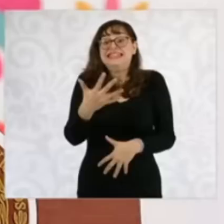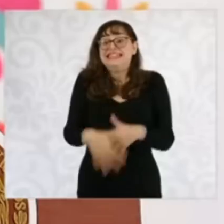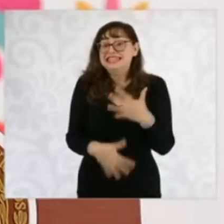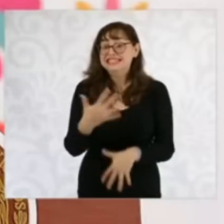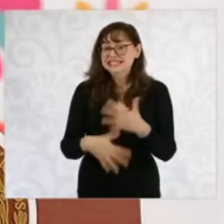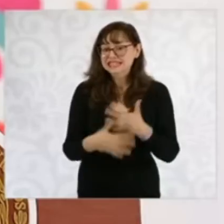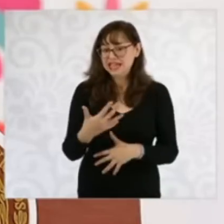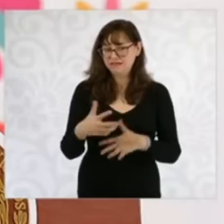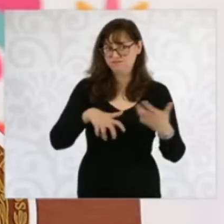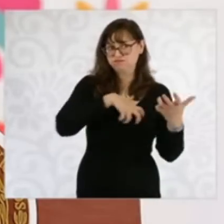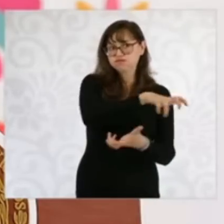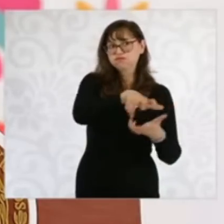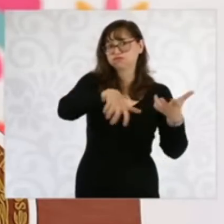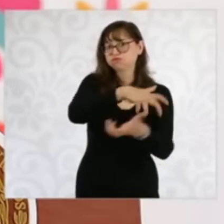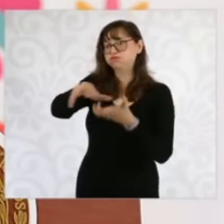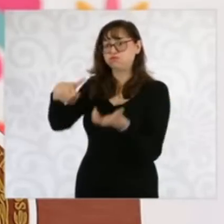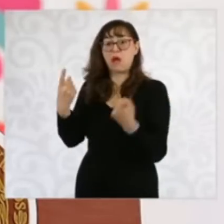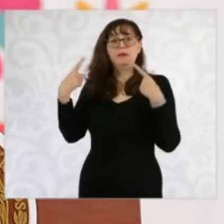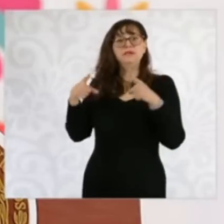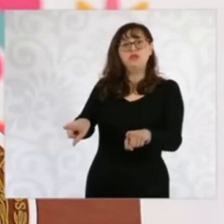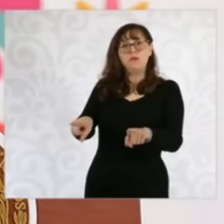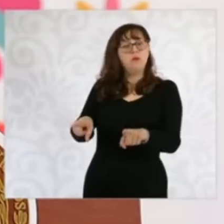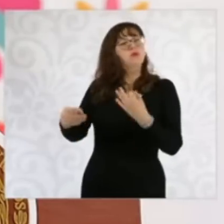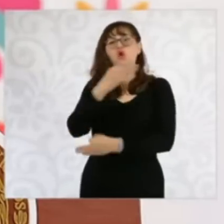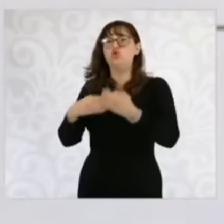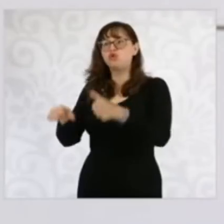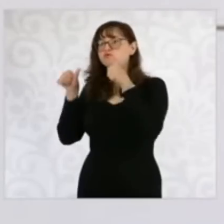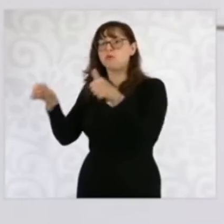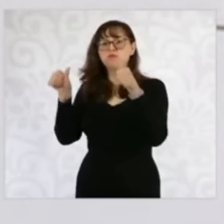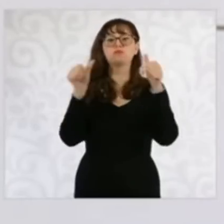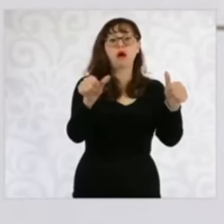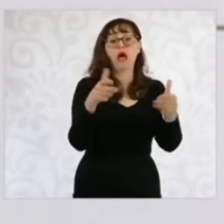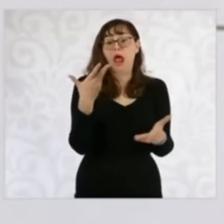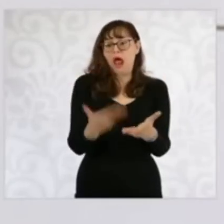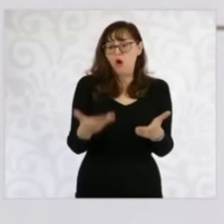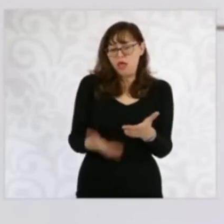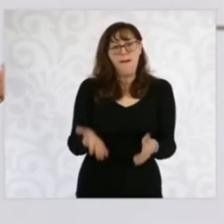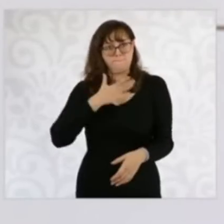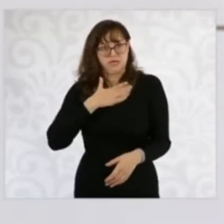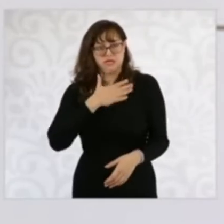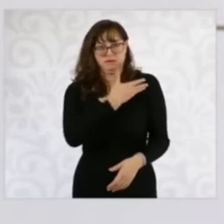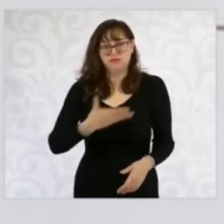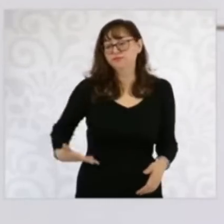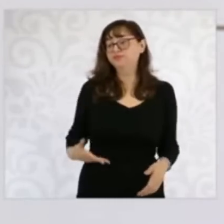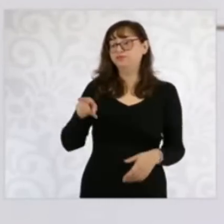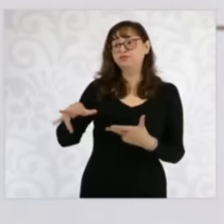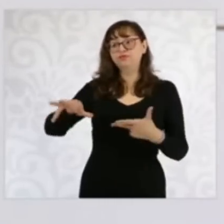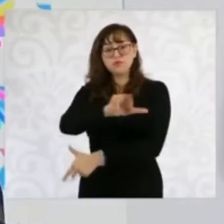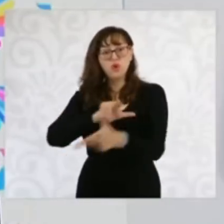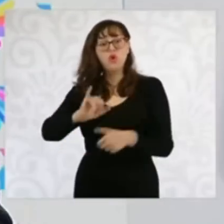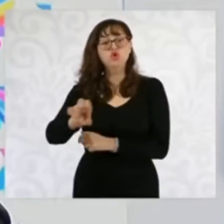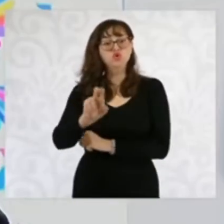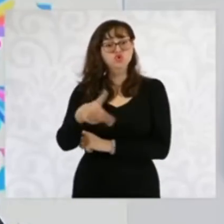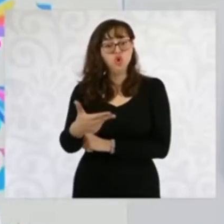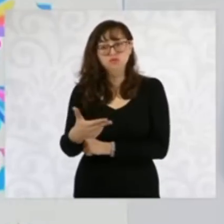fenómenos. Y a nosotros, en el caso del huracán John, que se están destinando cerca de 7,000 millones de pesos